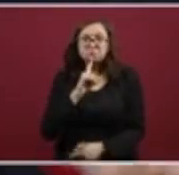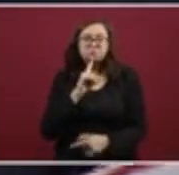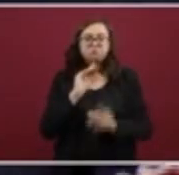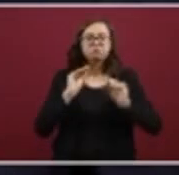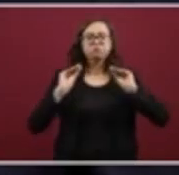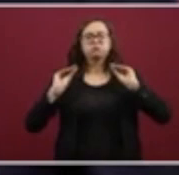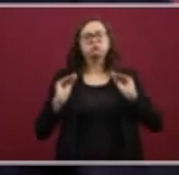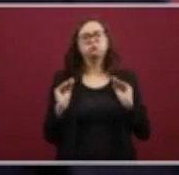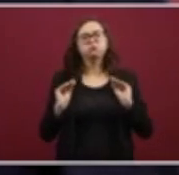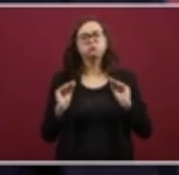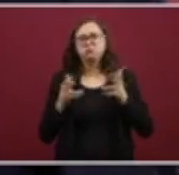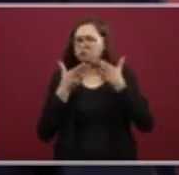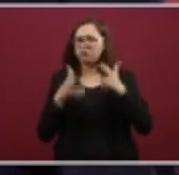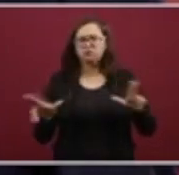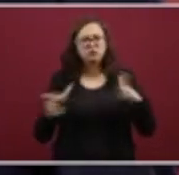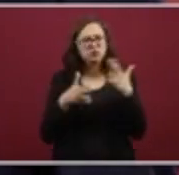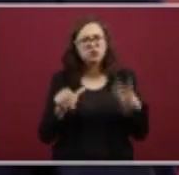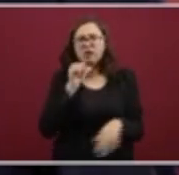canta el himno.